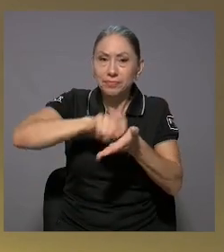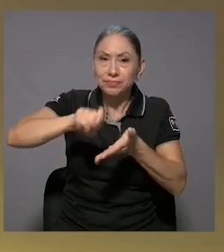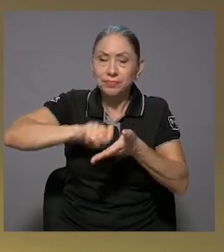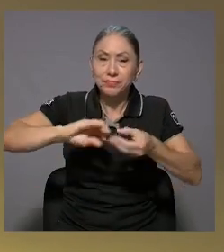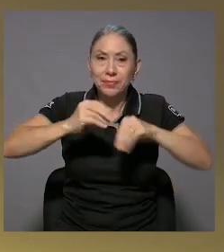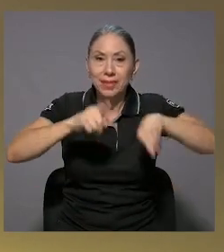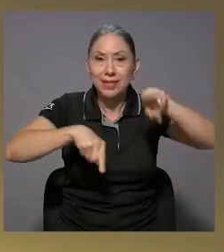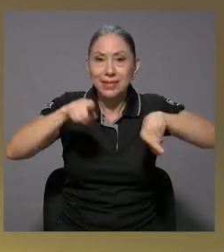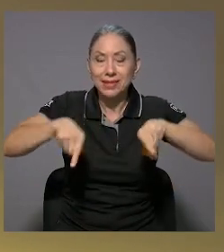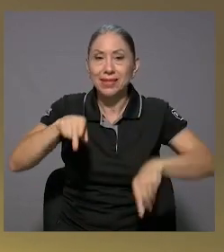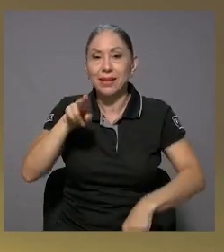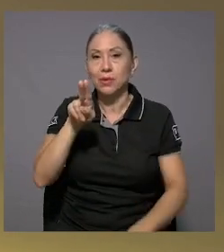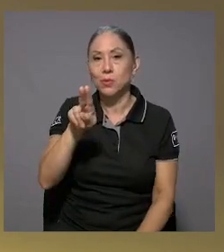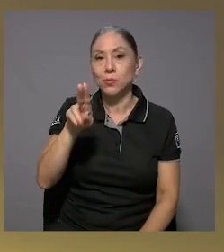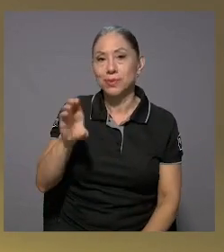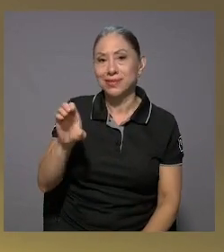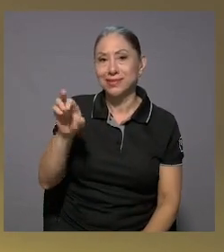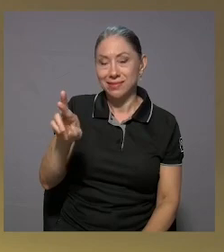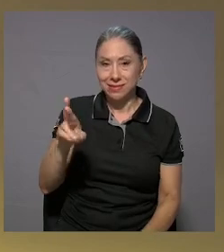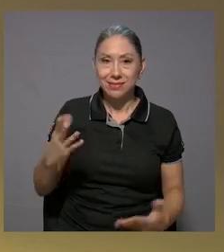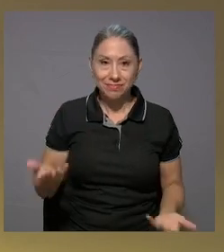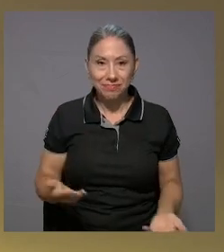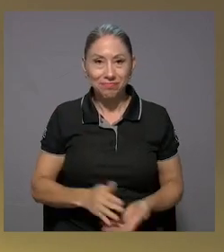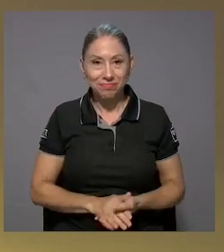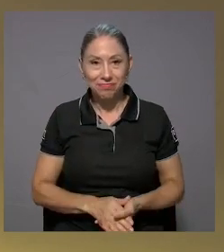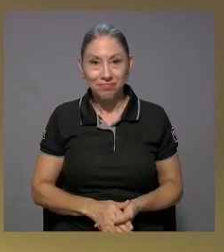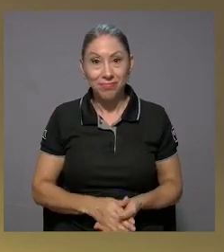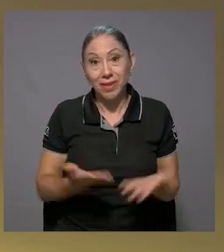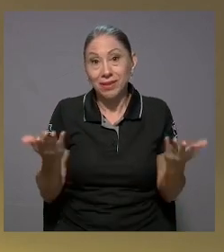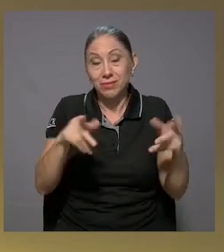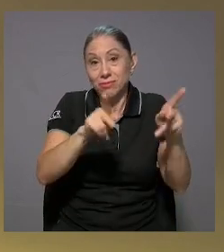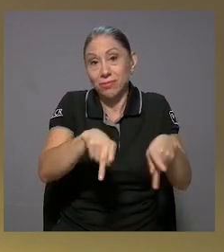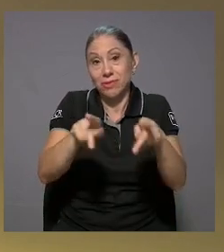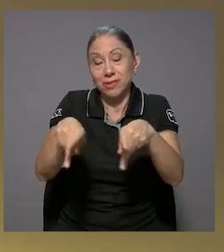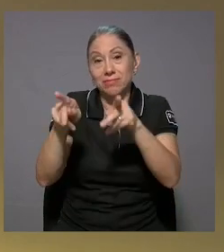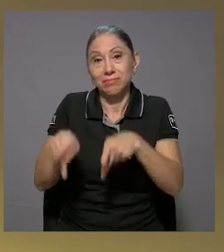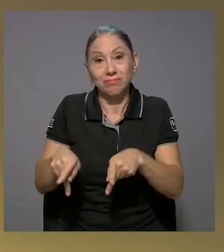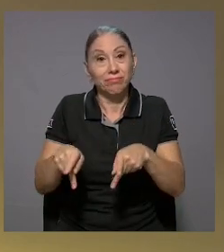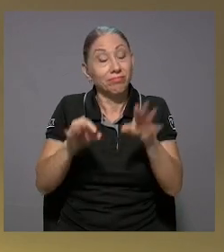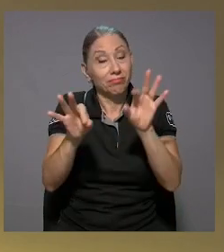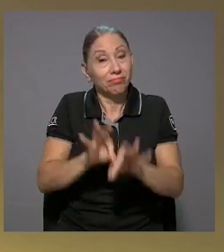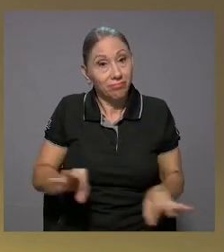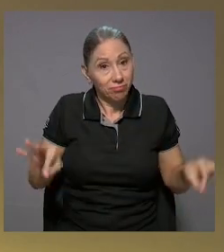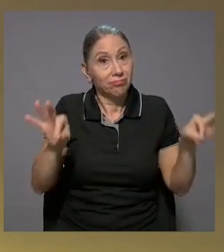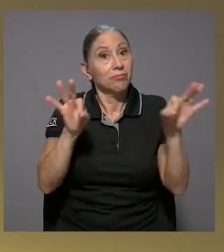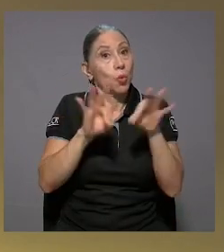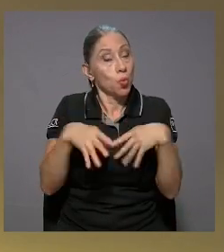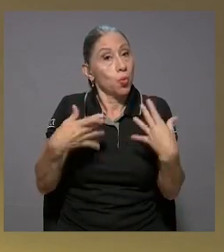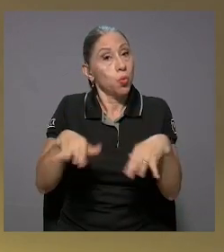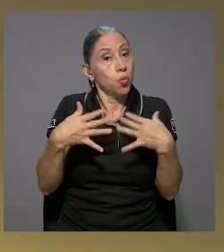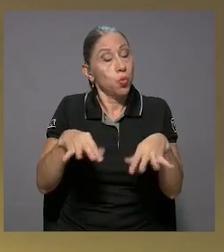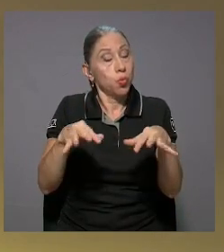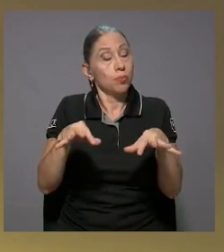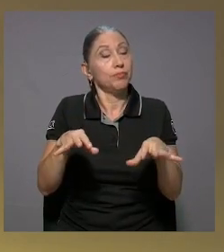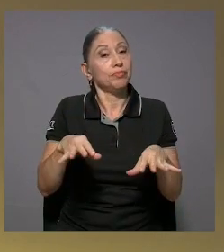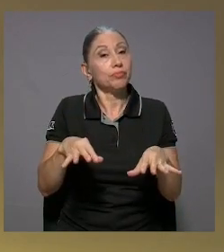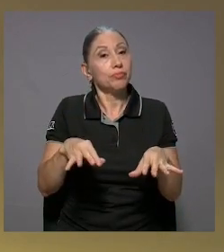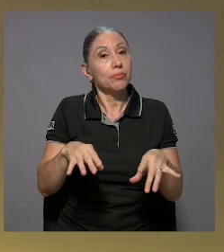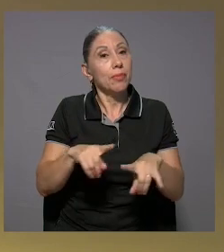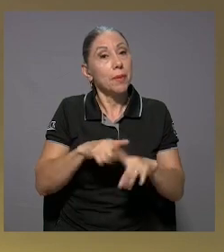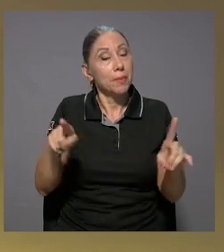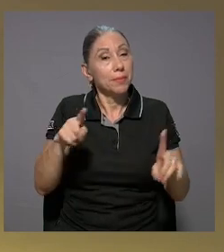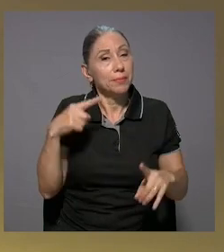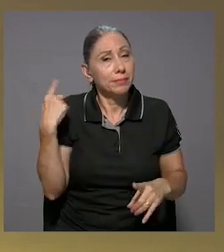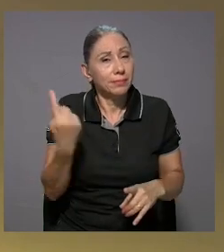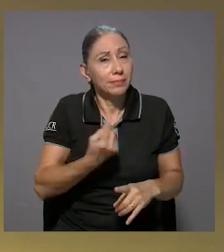de Estadística de la UCR, y son gente muy, muy valiosa,